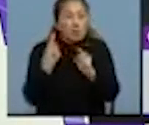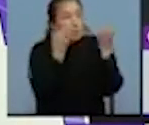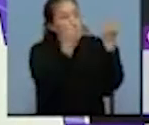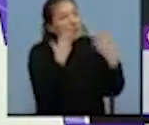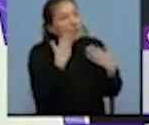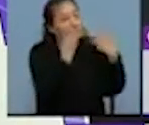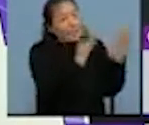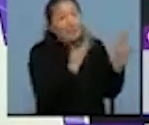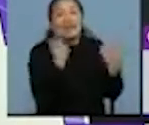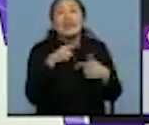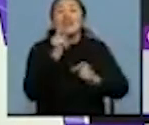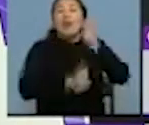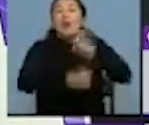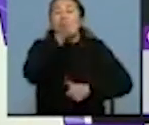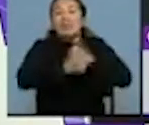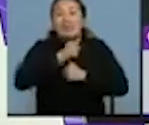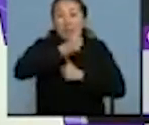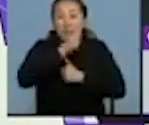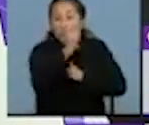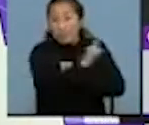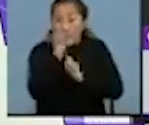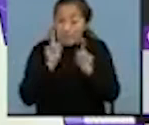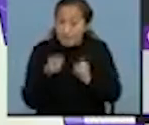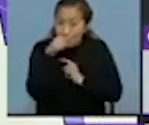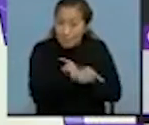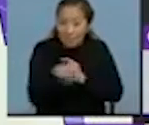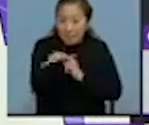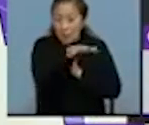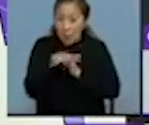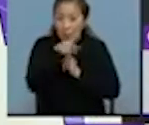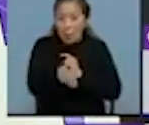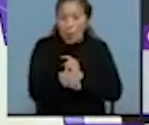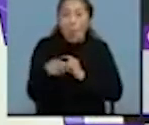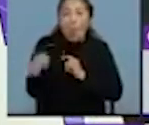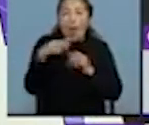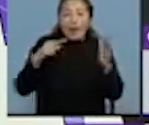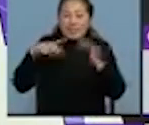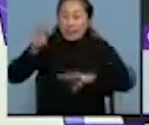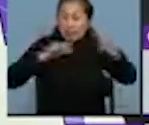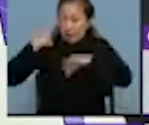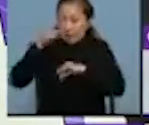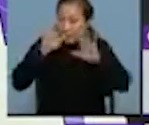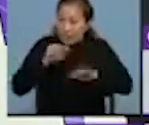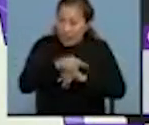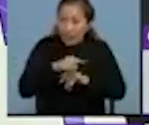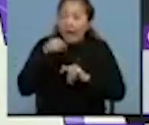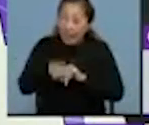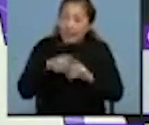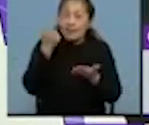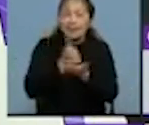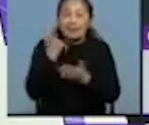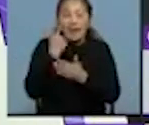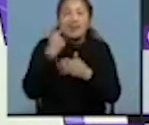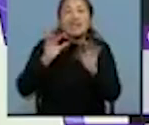Bueno, Mariano es de la Superliga, es de la prensa, y acá del lugar donde estamos, en Bronitsi, en distantes